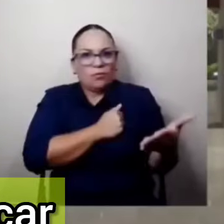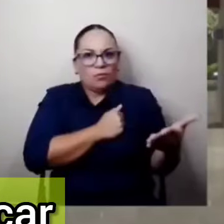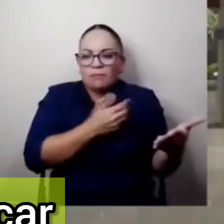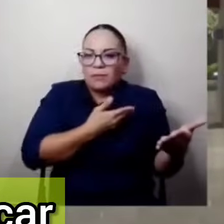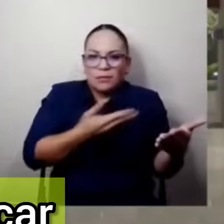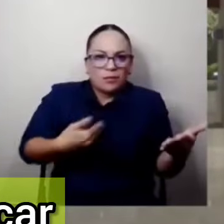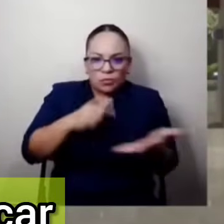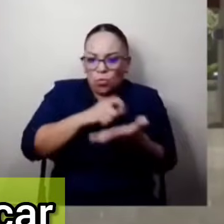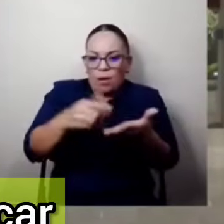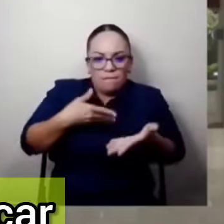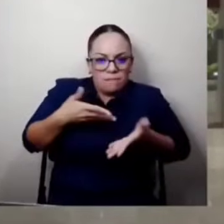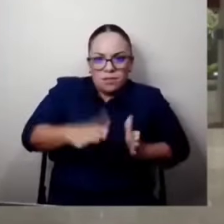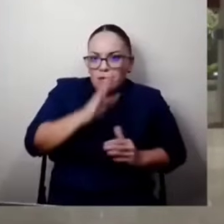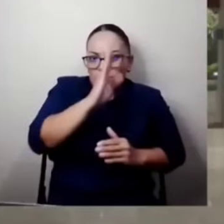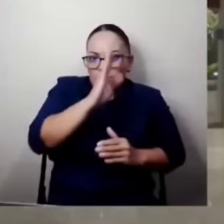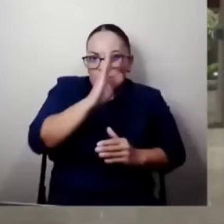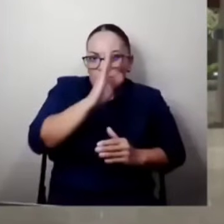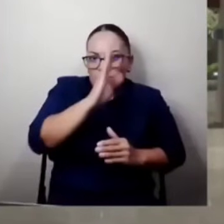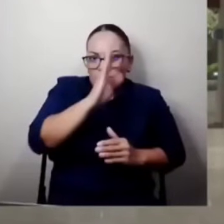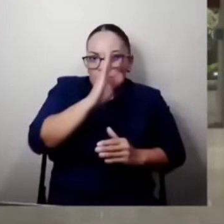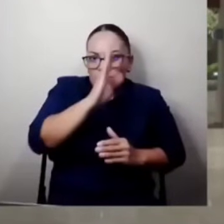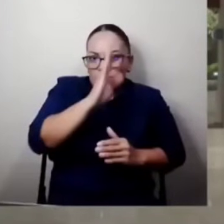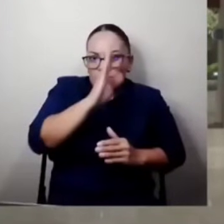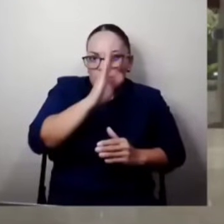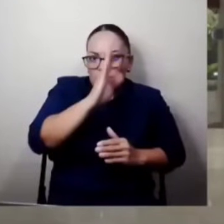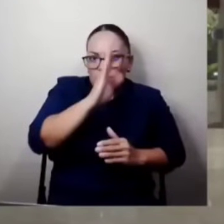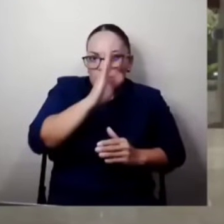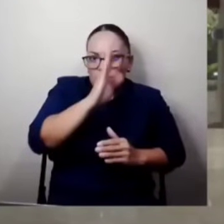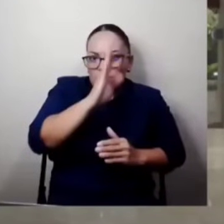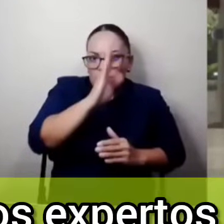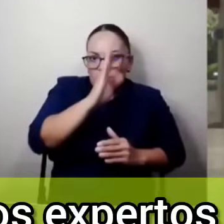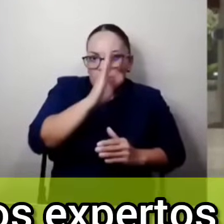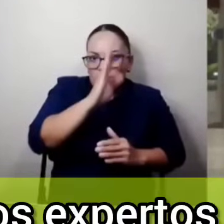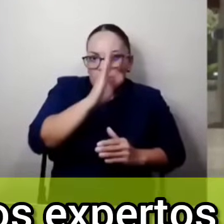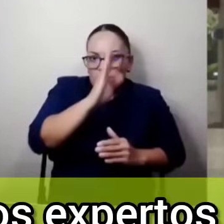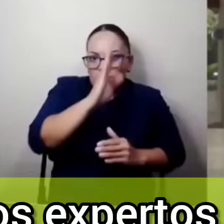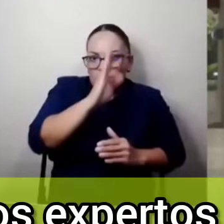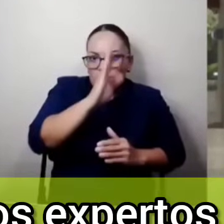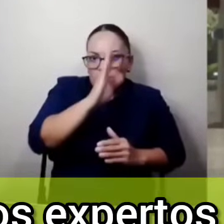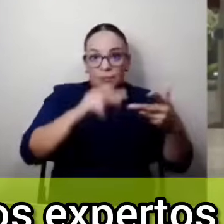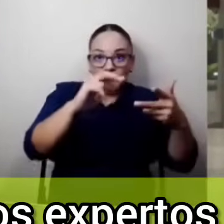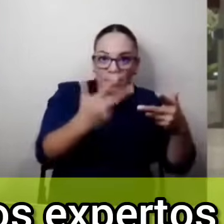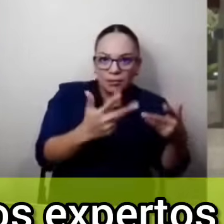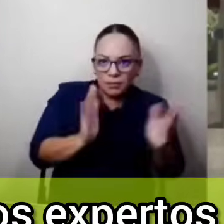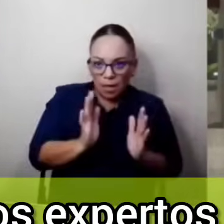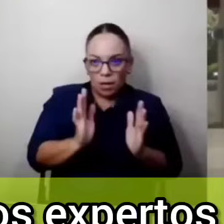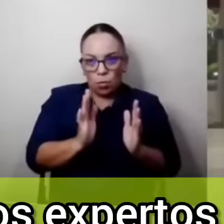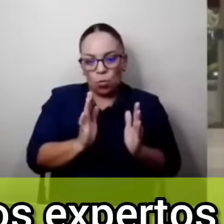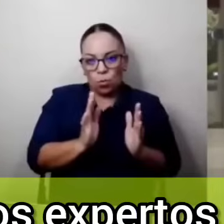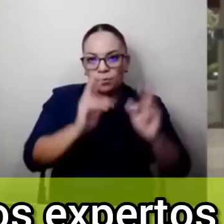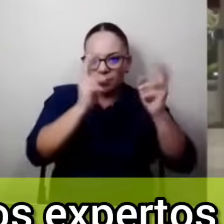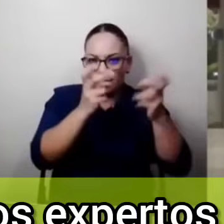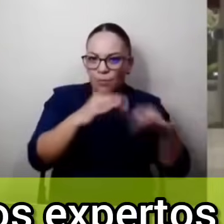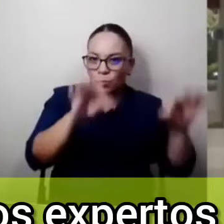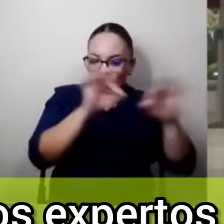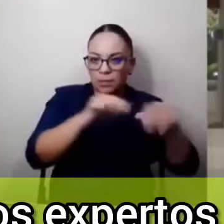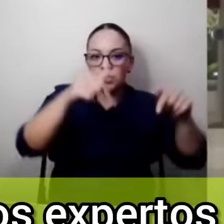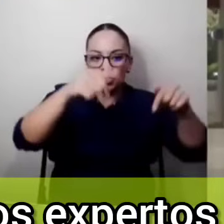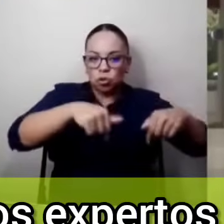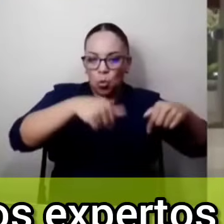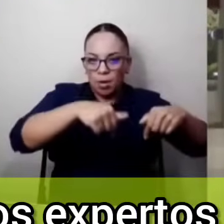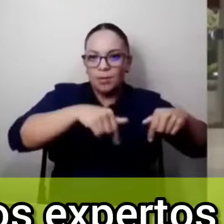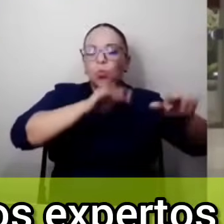hubieran aceptado publicar. Y punto número tres, y muy importante, yo aquí hago un llamado a